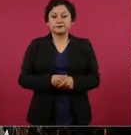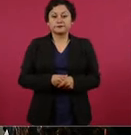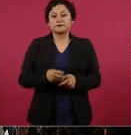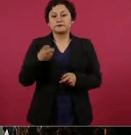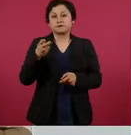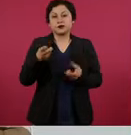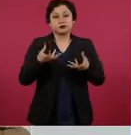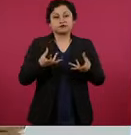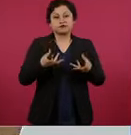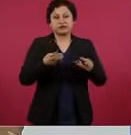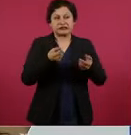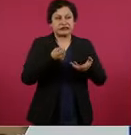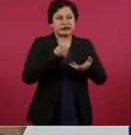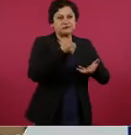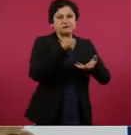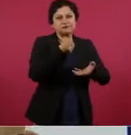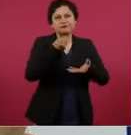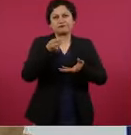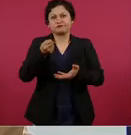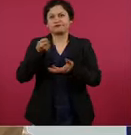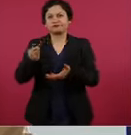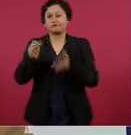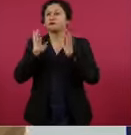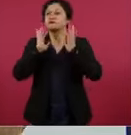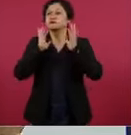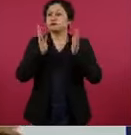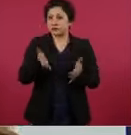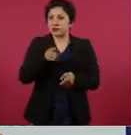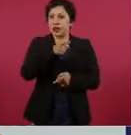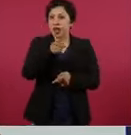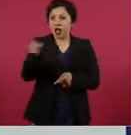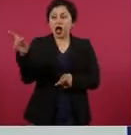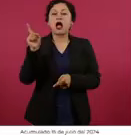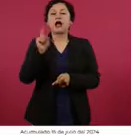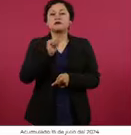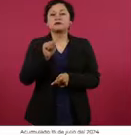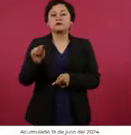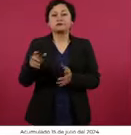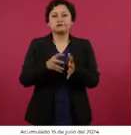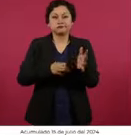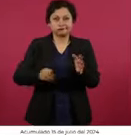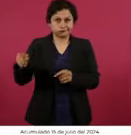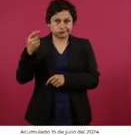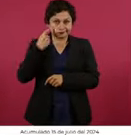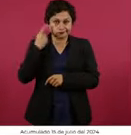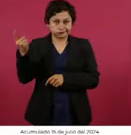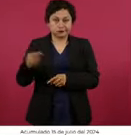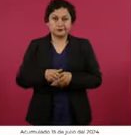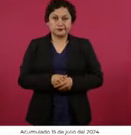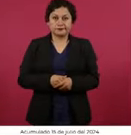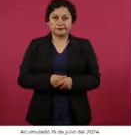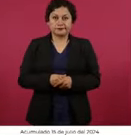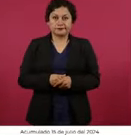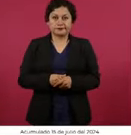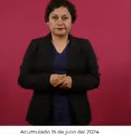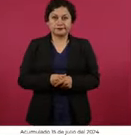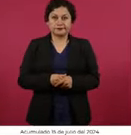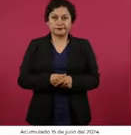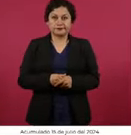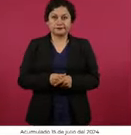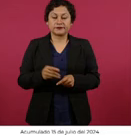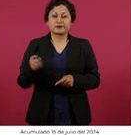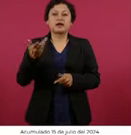dispersado, que ya se han hecho retiros en cajeros del propio Banco del Bienestar y la mayoría de ellos